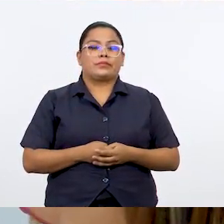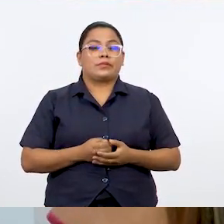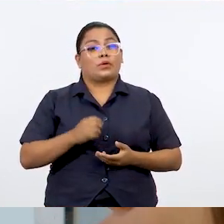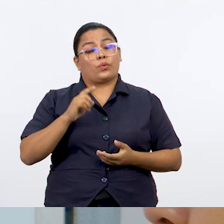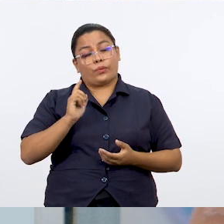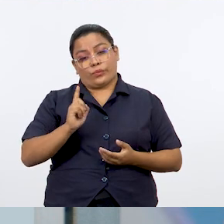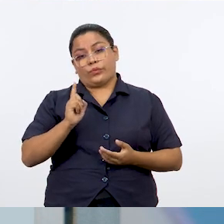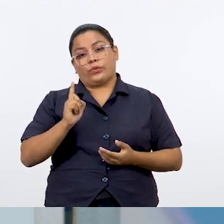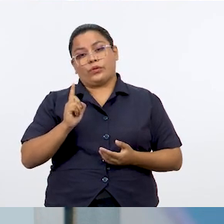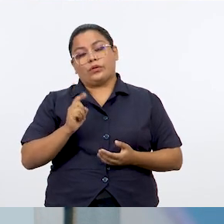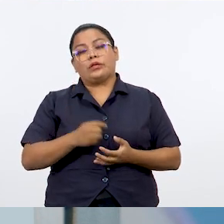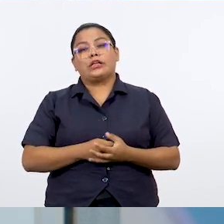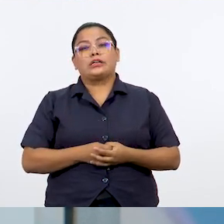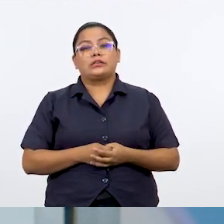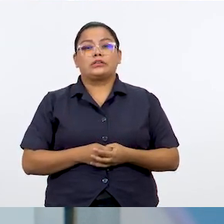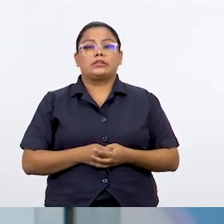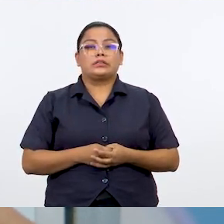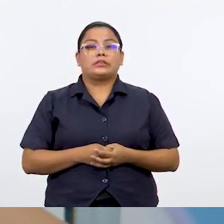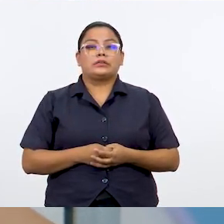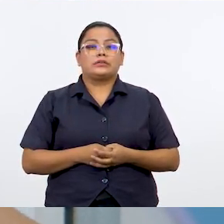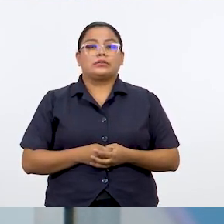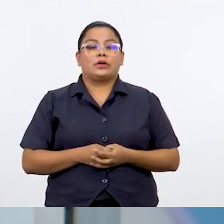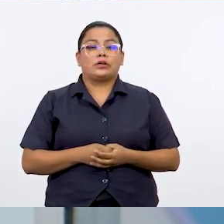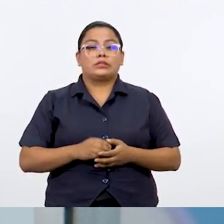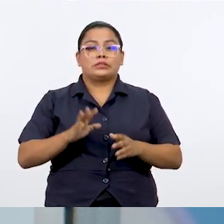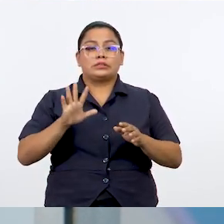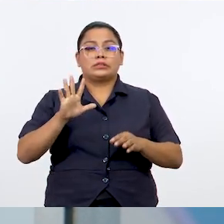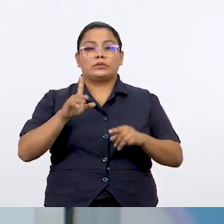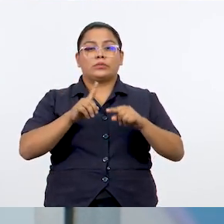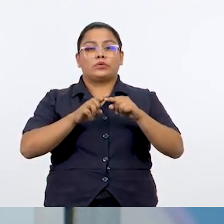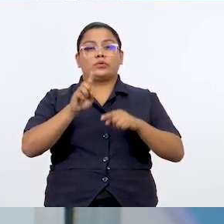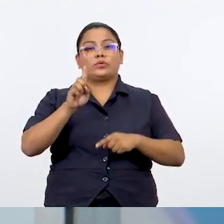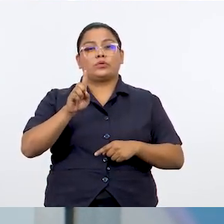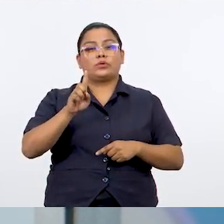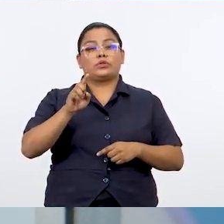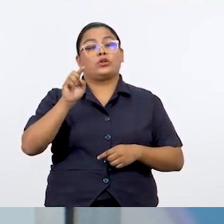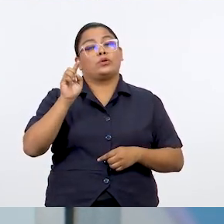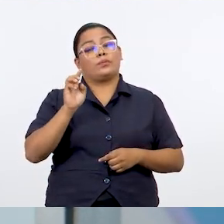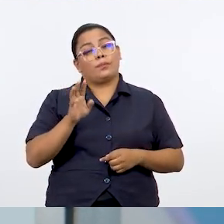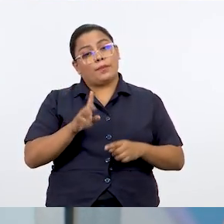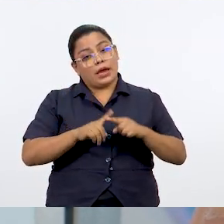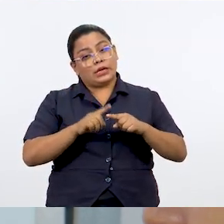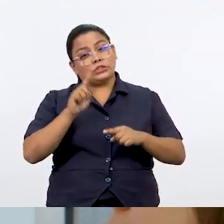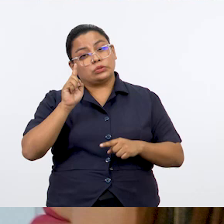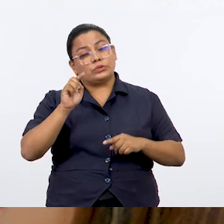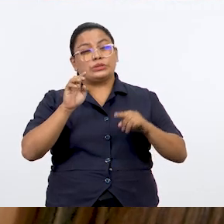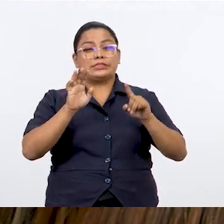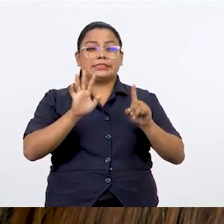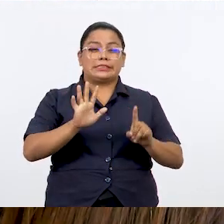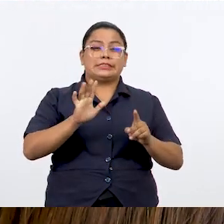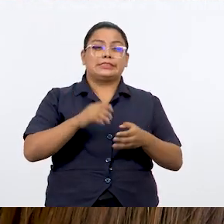Y llevo 1. 5 por 1, 5. Y 1 que llevábamos, 6.